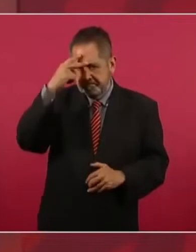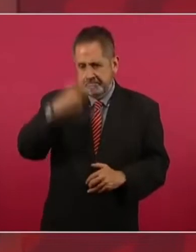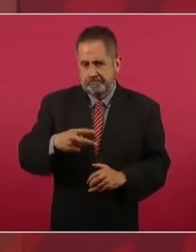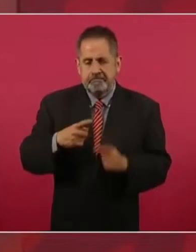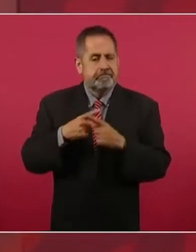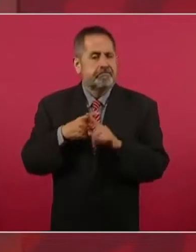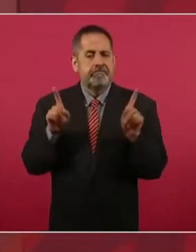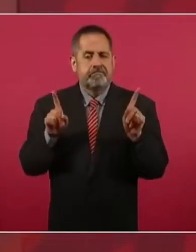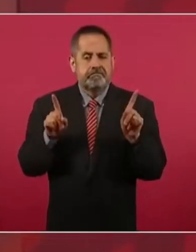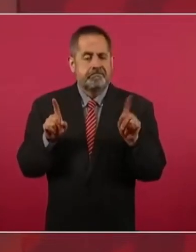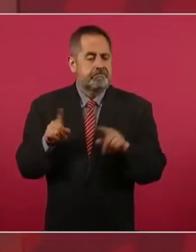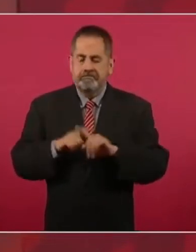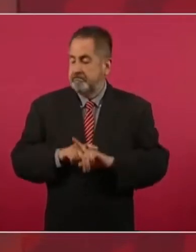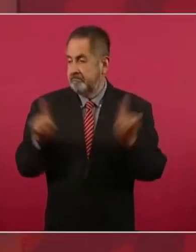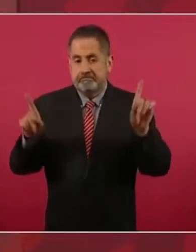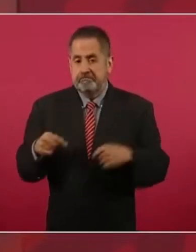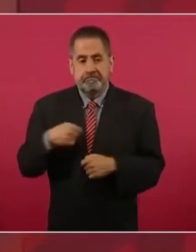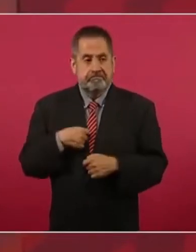distinto. Nosotros no estamos